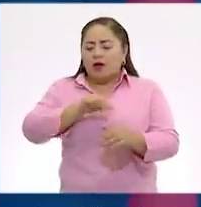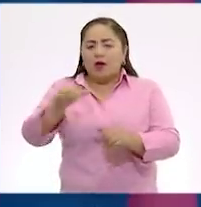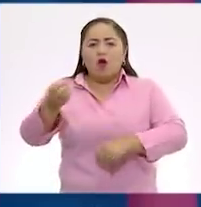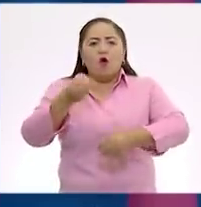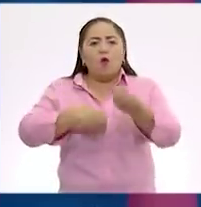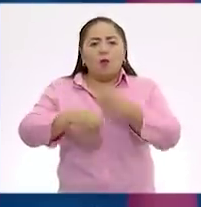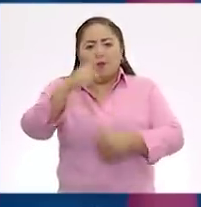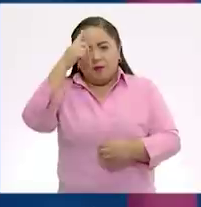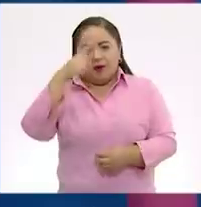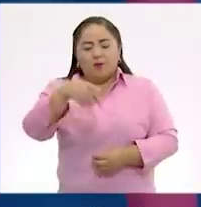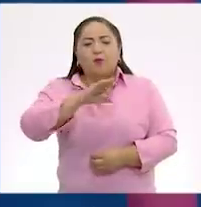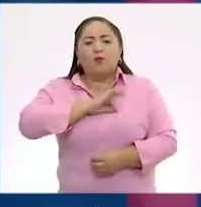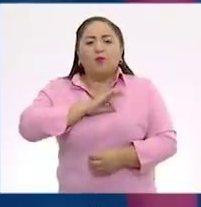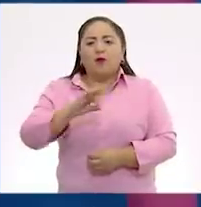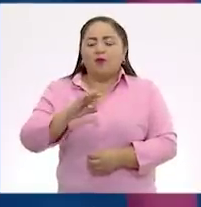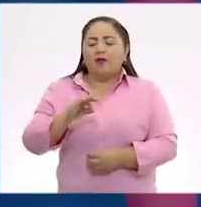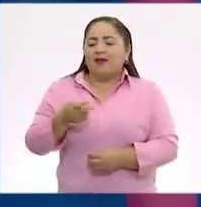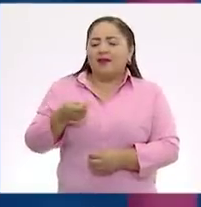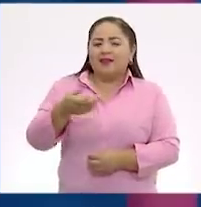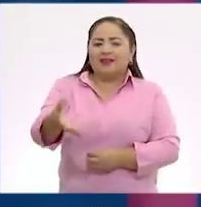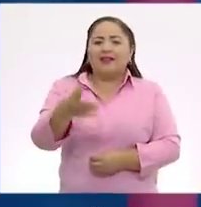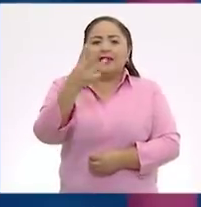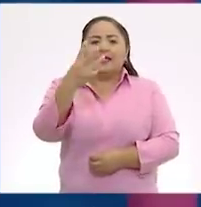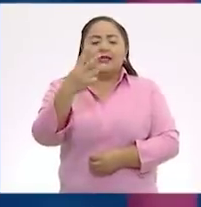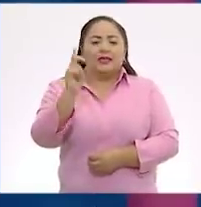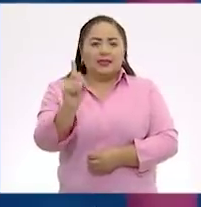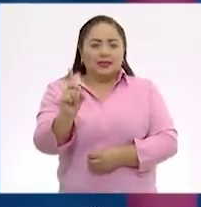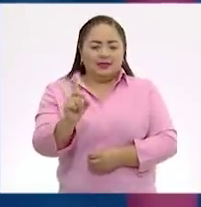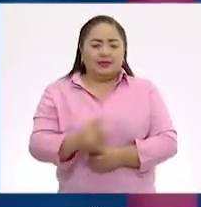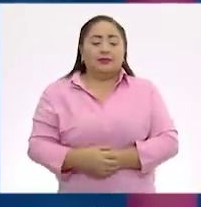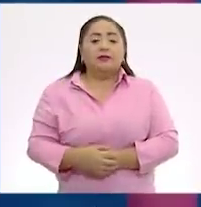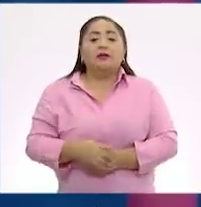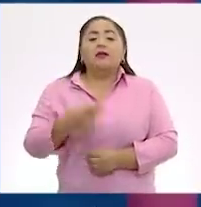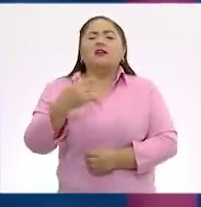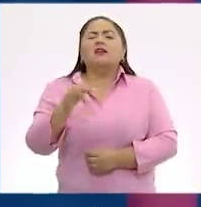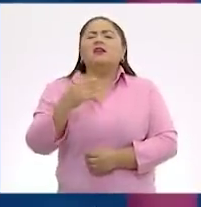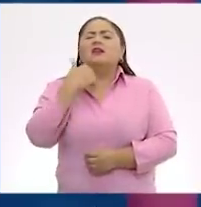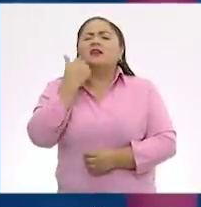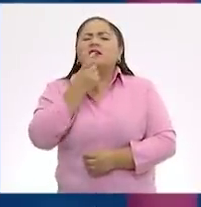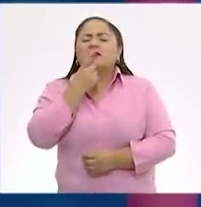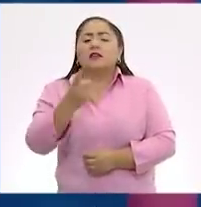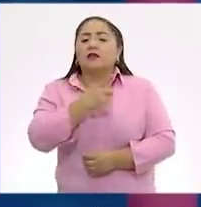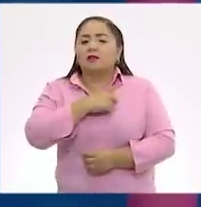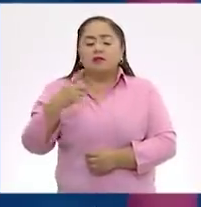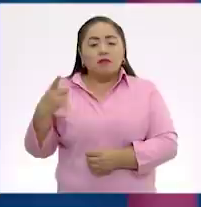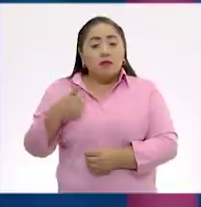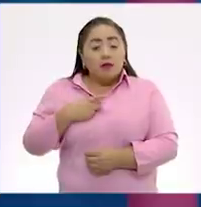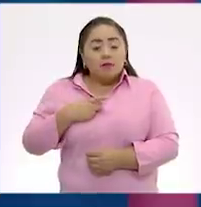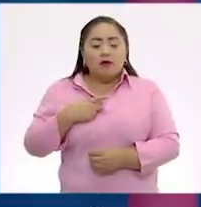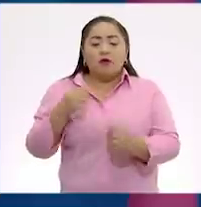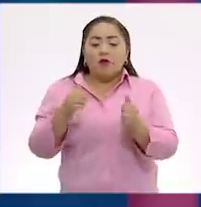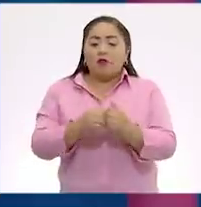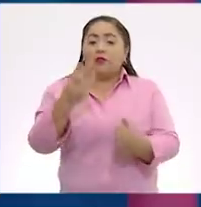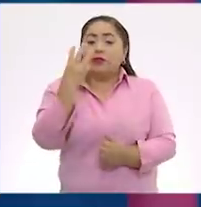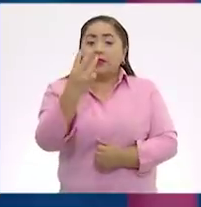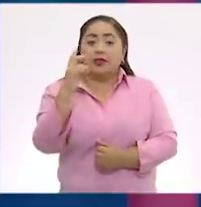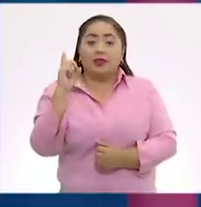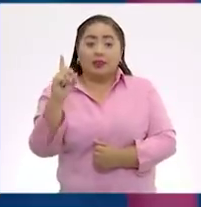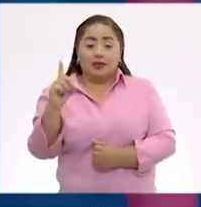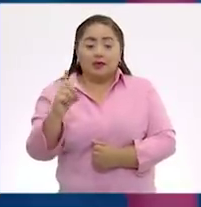obras para que podamos llamarlas tridimensionales. Y me refiero a que deben contar con las tres